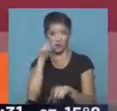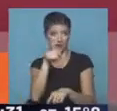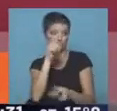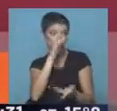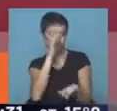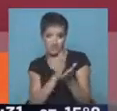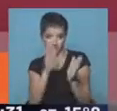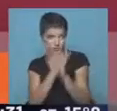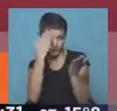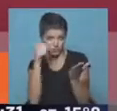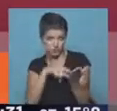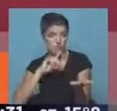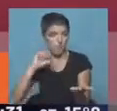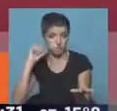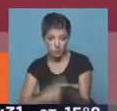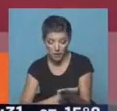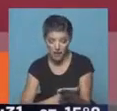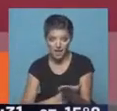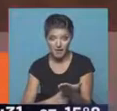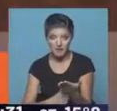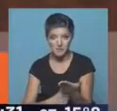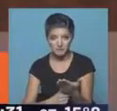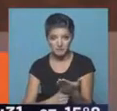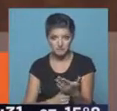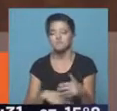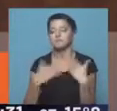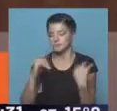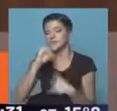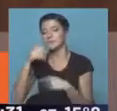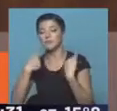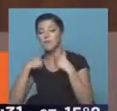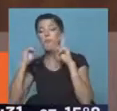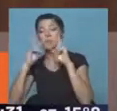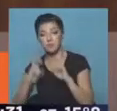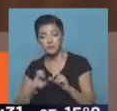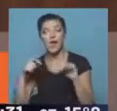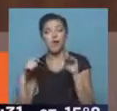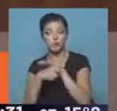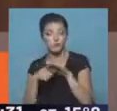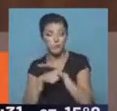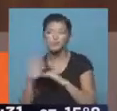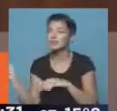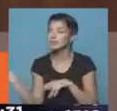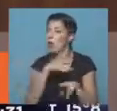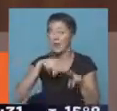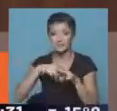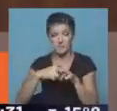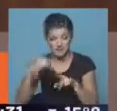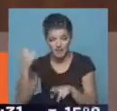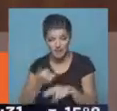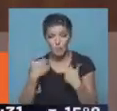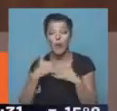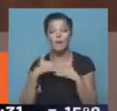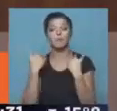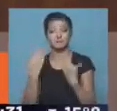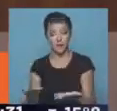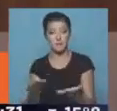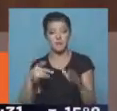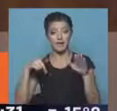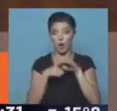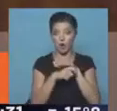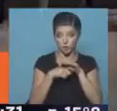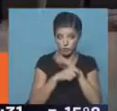derechos constitucionales del imputado. Entonces, por un lado, obviamente, hay que investigar la corrupción y usar todas las herramientas a disposición de la justicia para que la corrupción